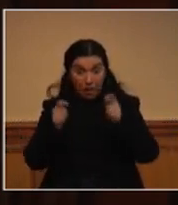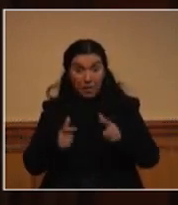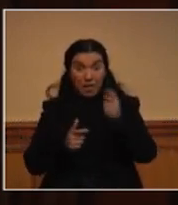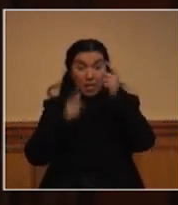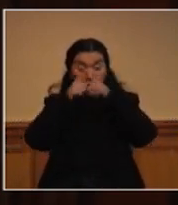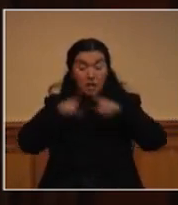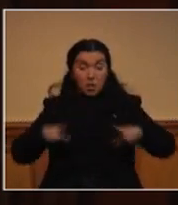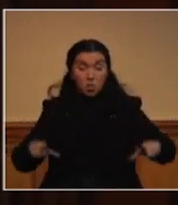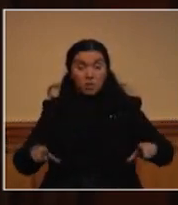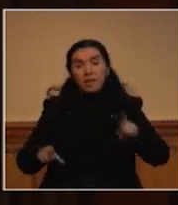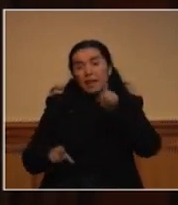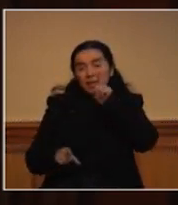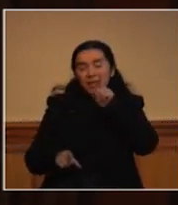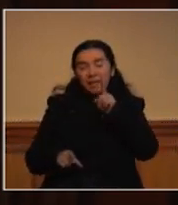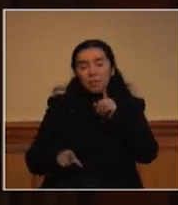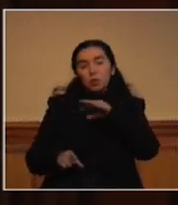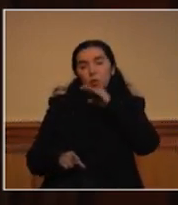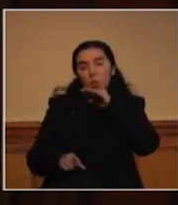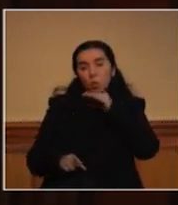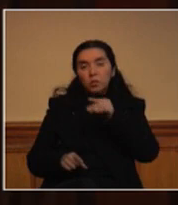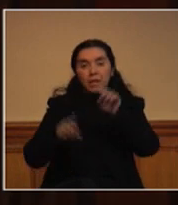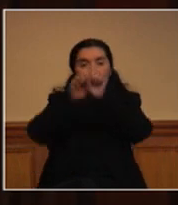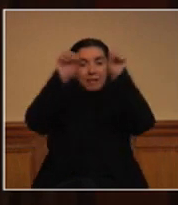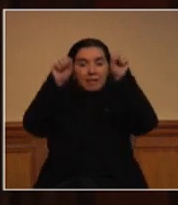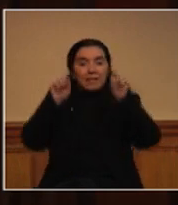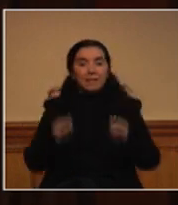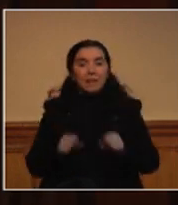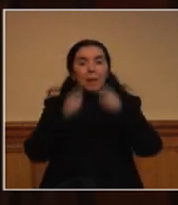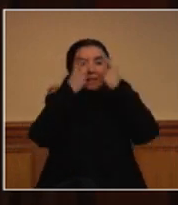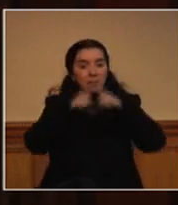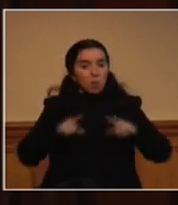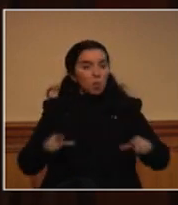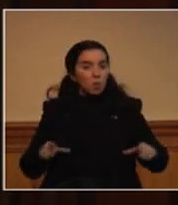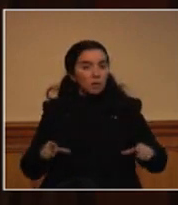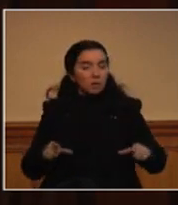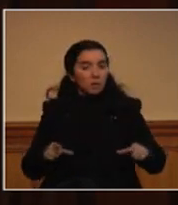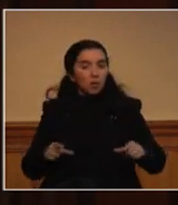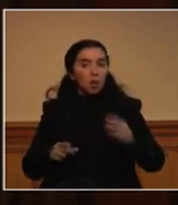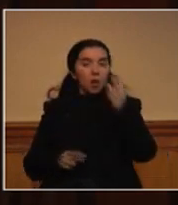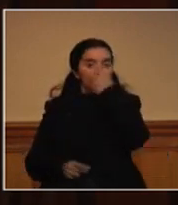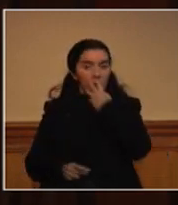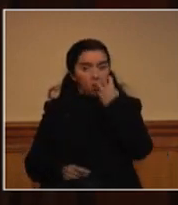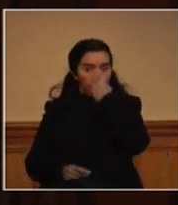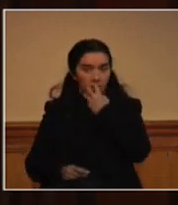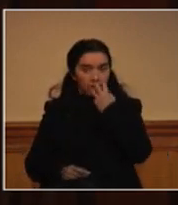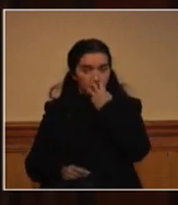lingüística, tenemos que utilizar sistemas lingüísticos, que es el lenguaje.